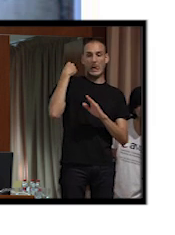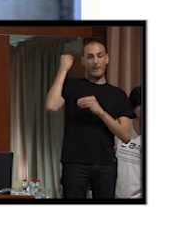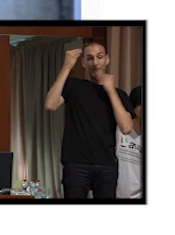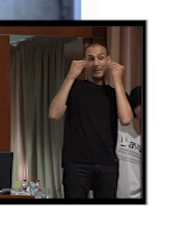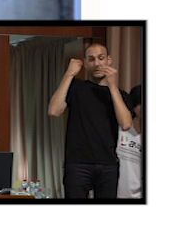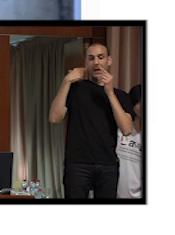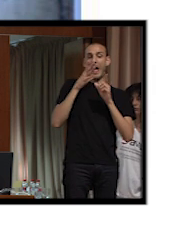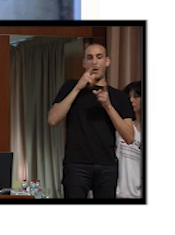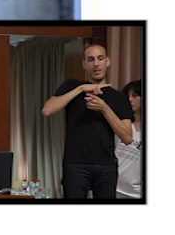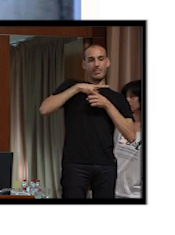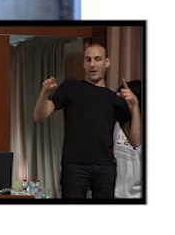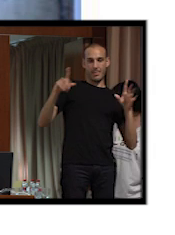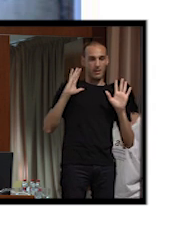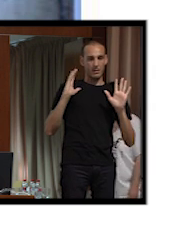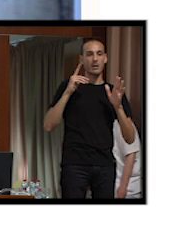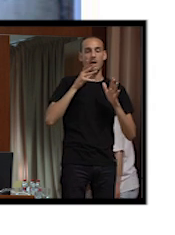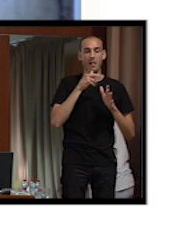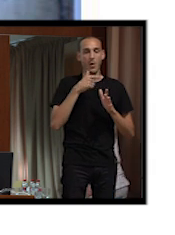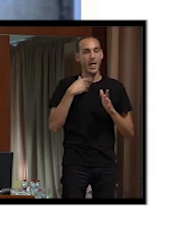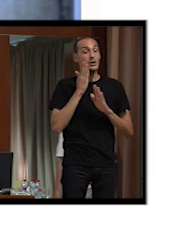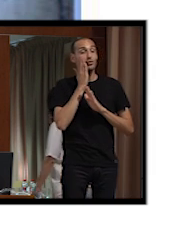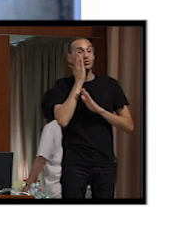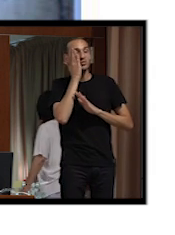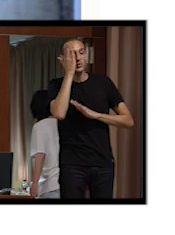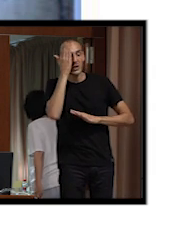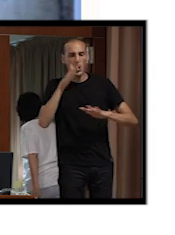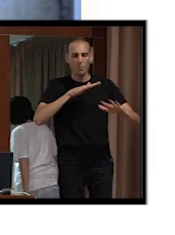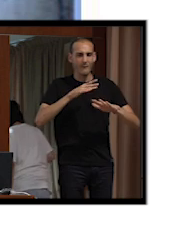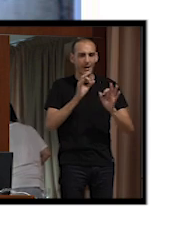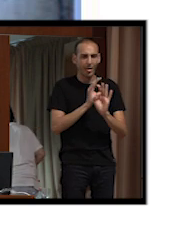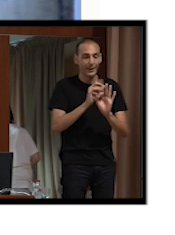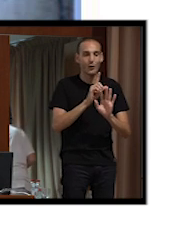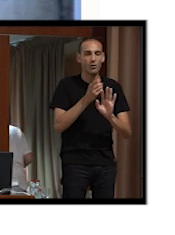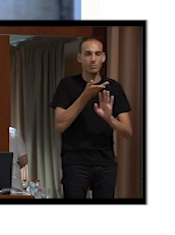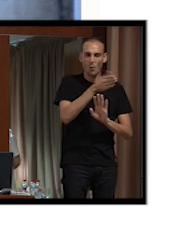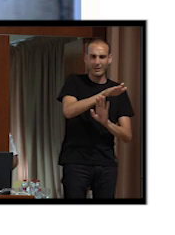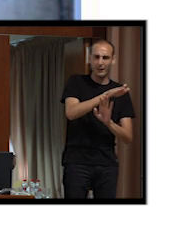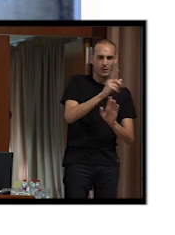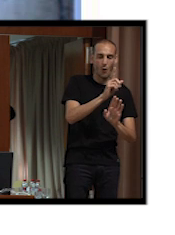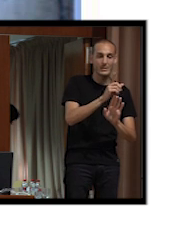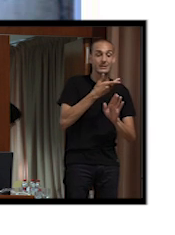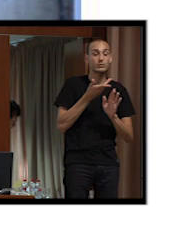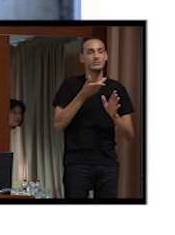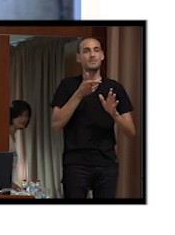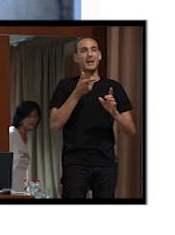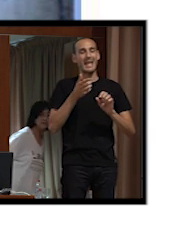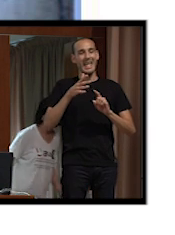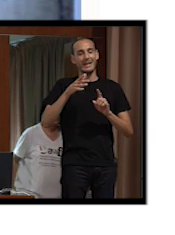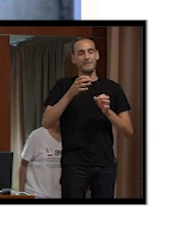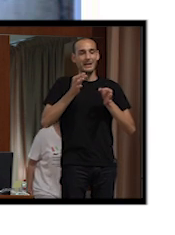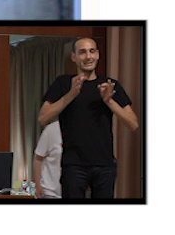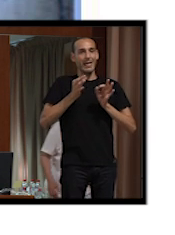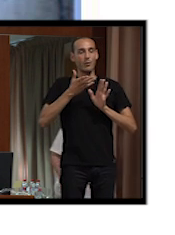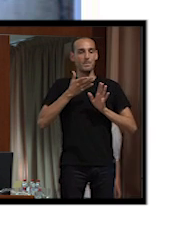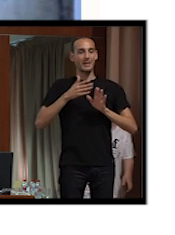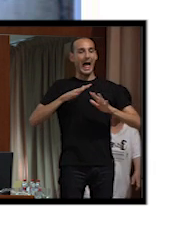un proceso totalmente inactivo, no es la muerte, sino que es un estado activo irreversible, que se produce de